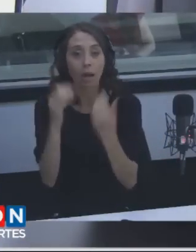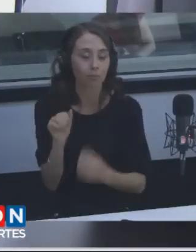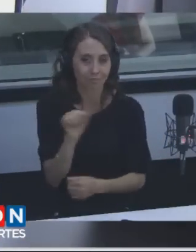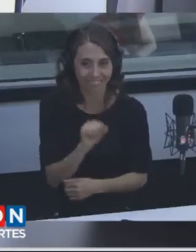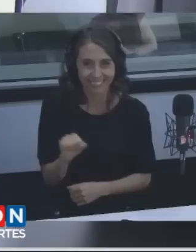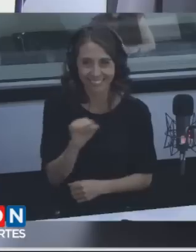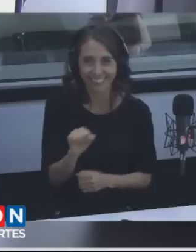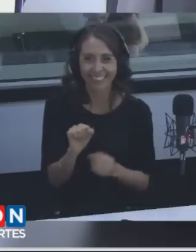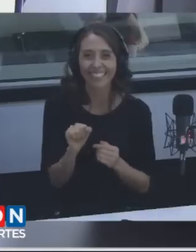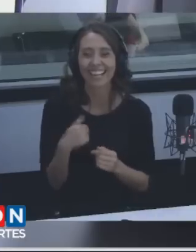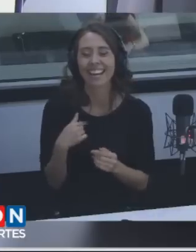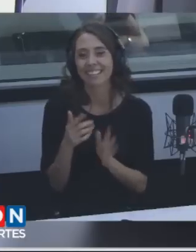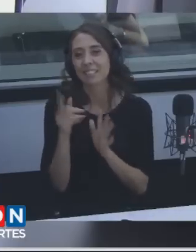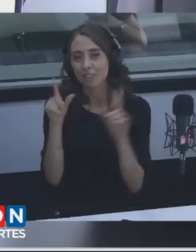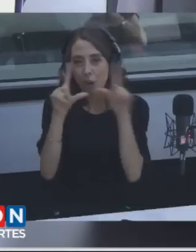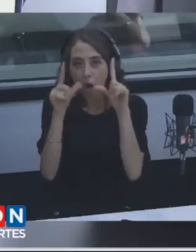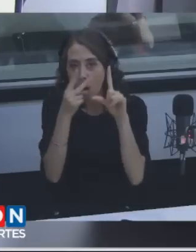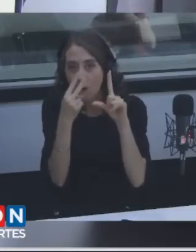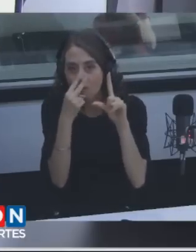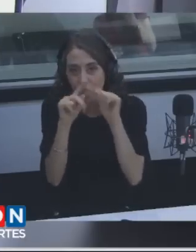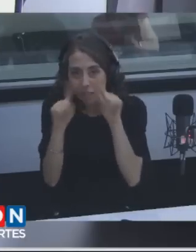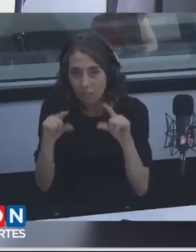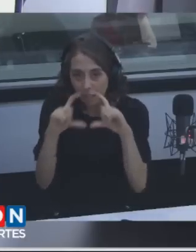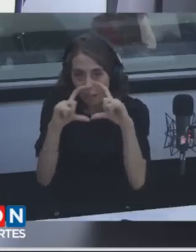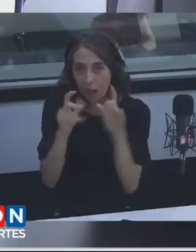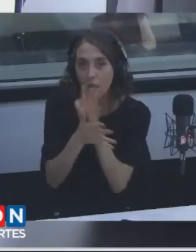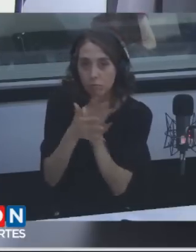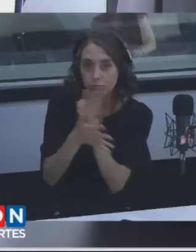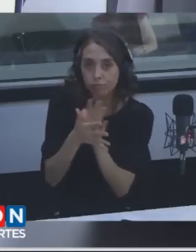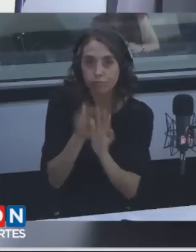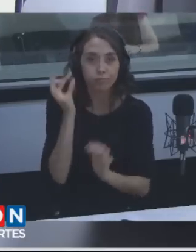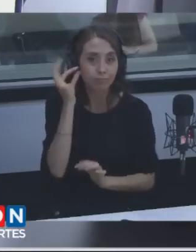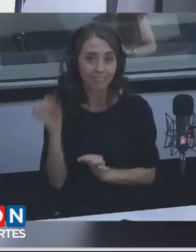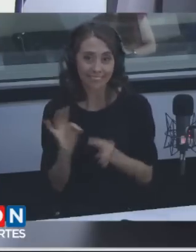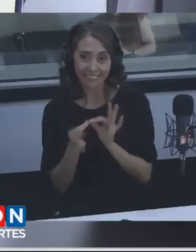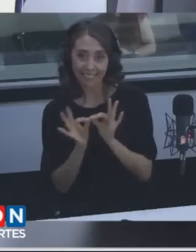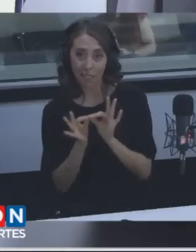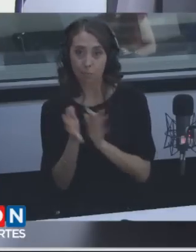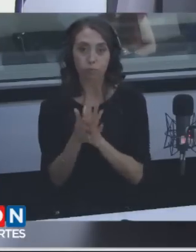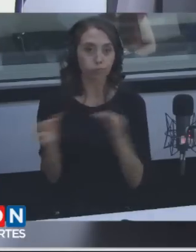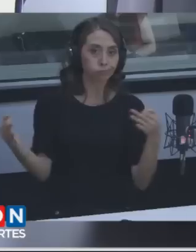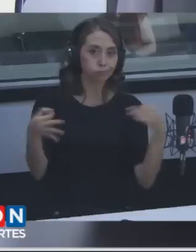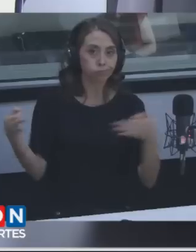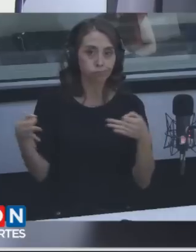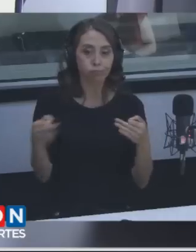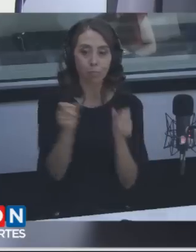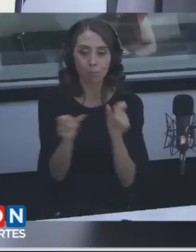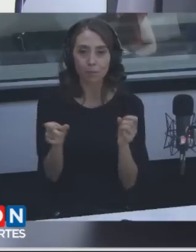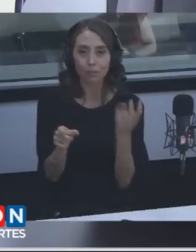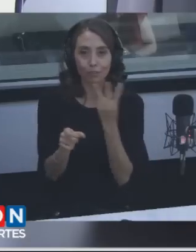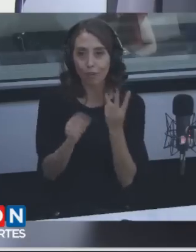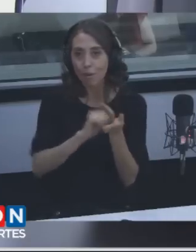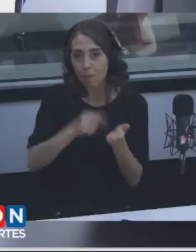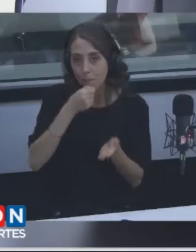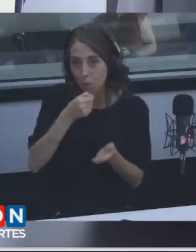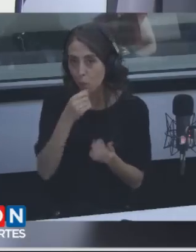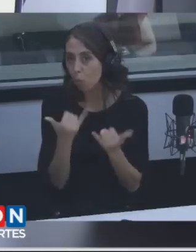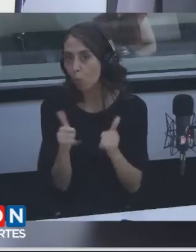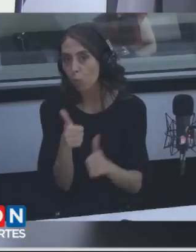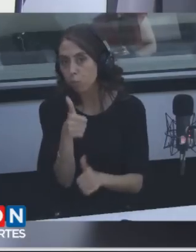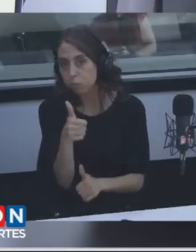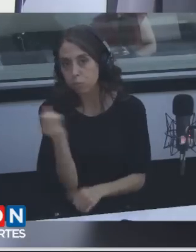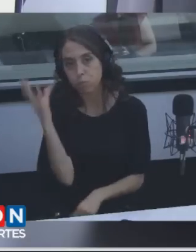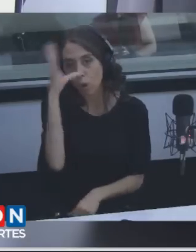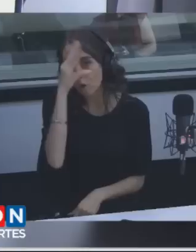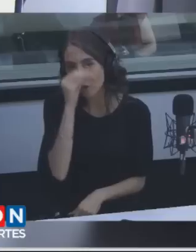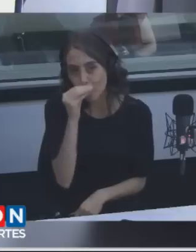González, quienes están siguiendo la transmisión streaming. Ahí en el recuadro pueden ver cómo ella va interpretando lo que son los comentarios de los tenores. Por cierto, también la gran actuación de